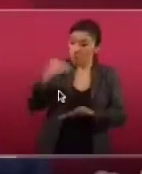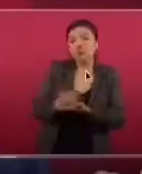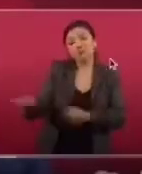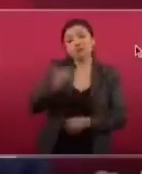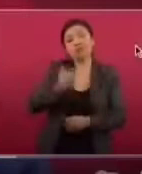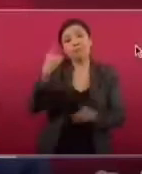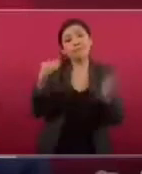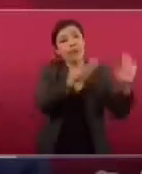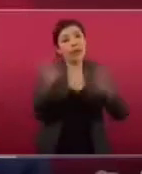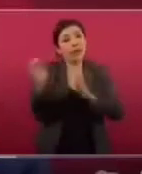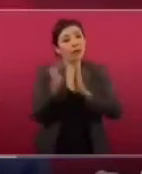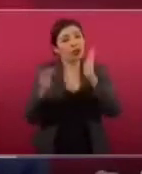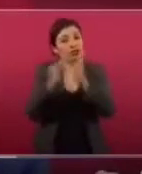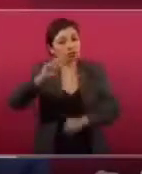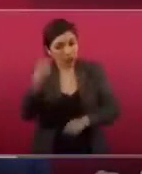queremos que